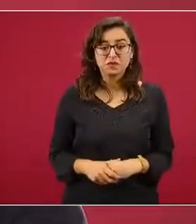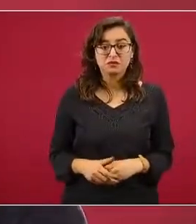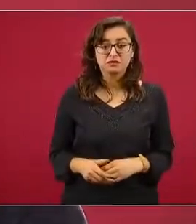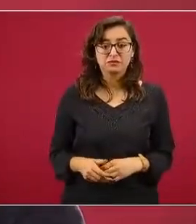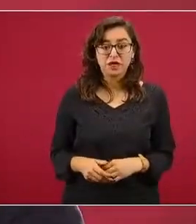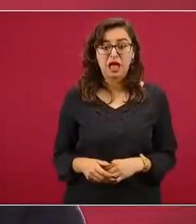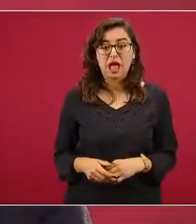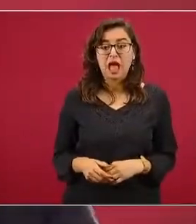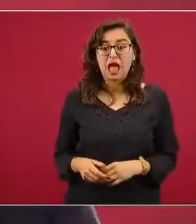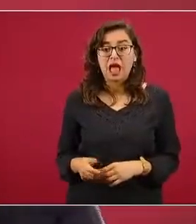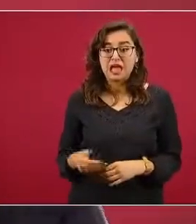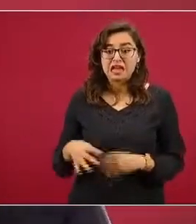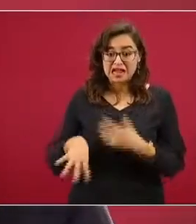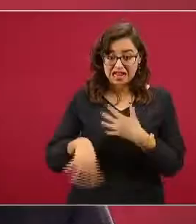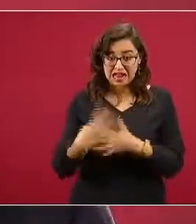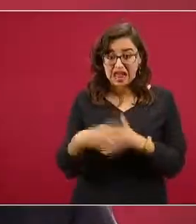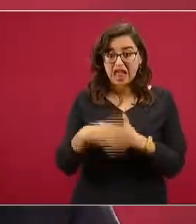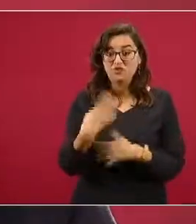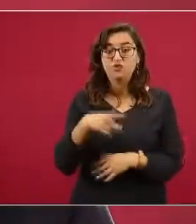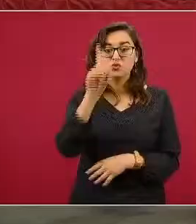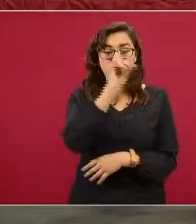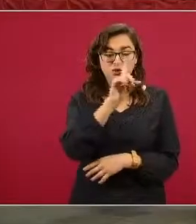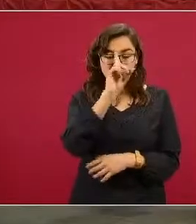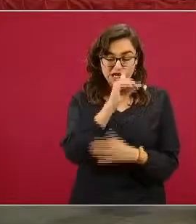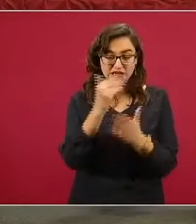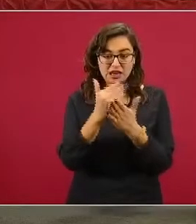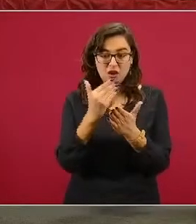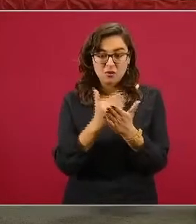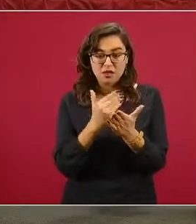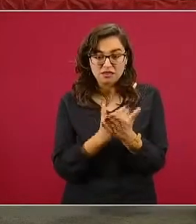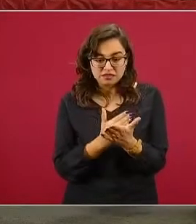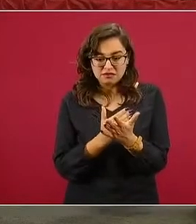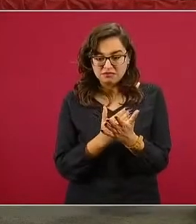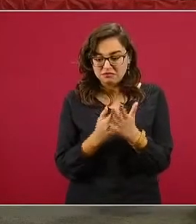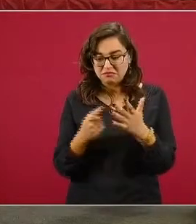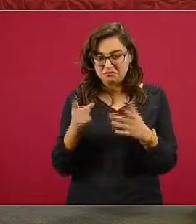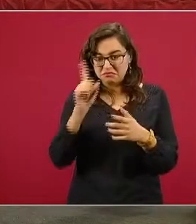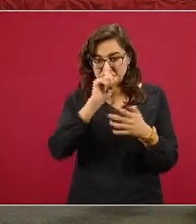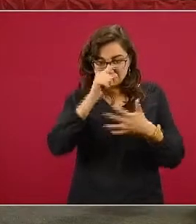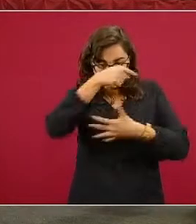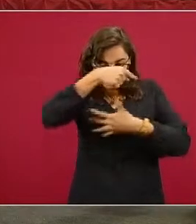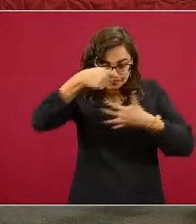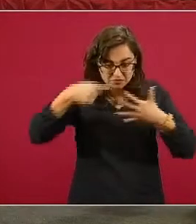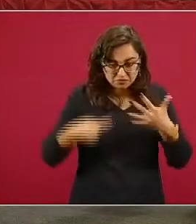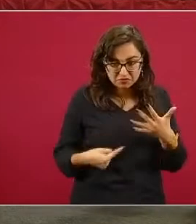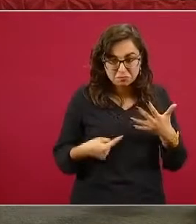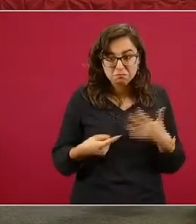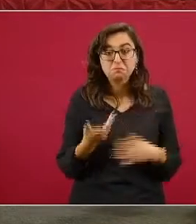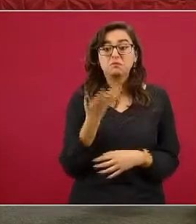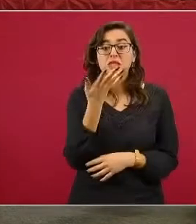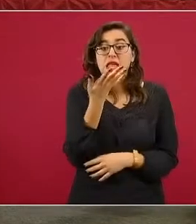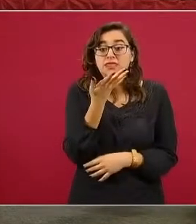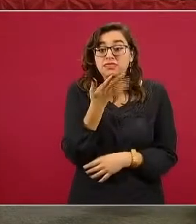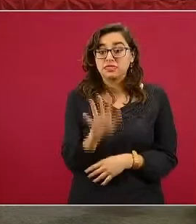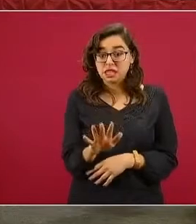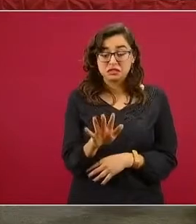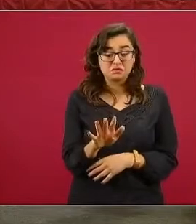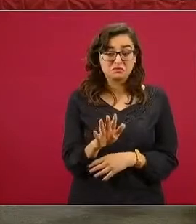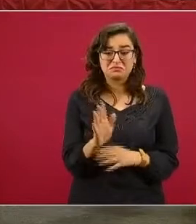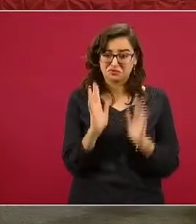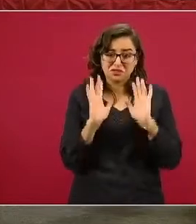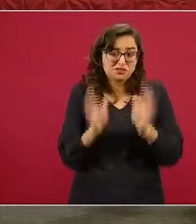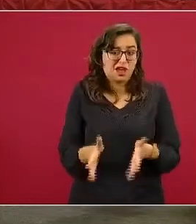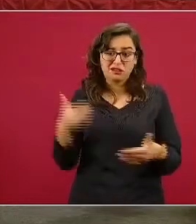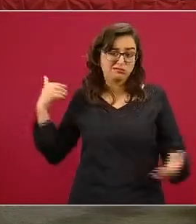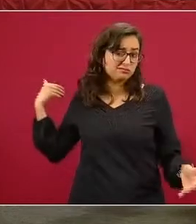recomendaciones, es el extracto que está en 3 páginas rumbo al final del libro, 10 de las cuales son medidas generales que